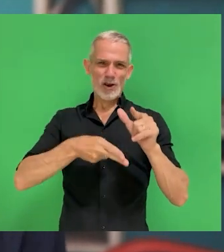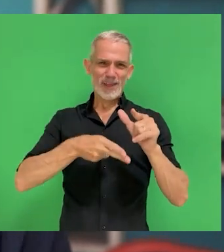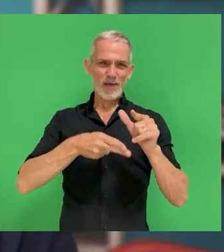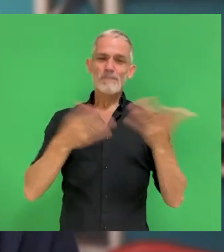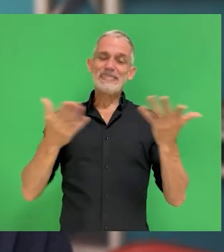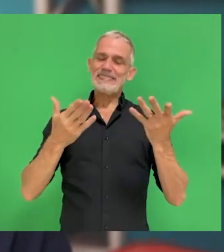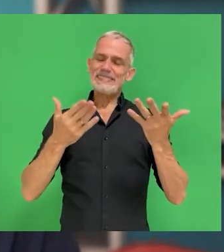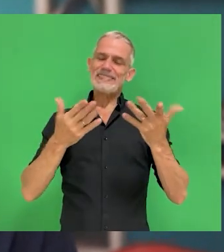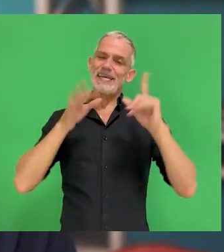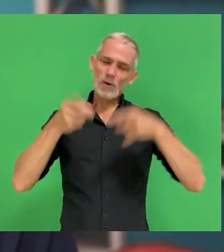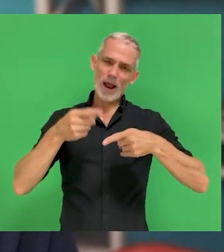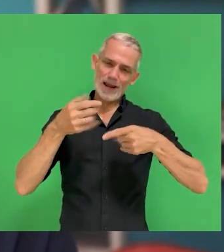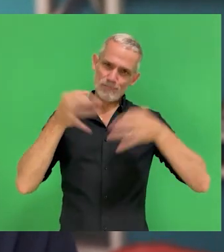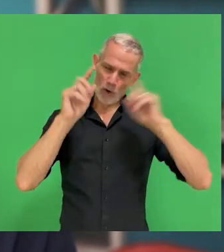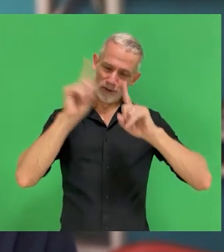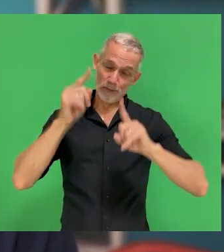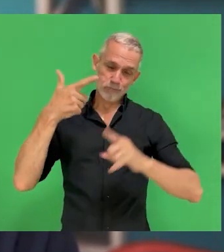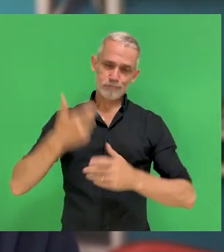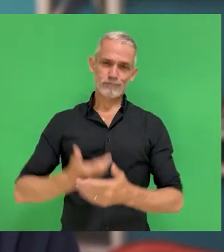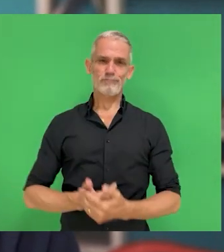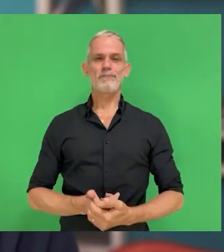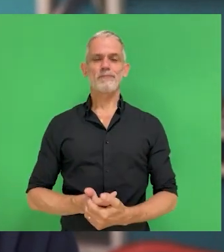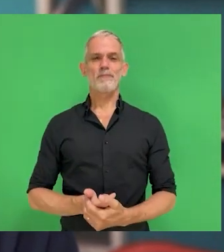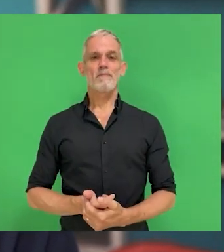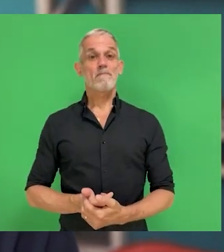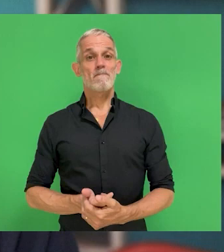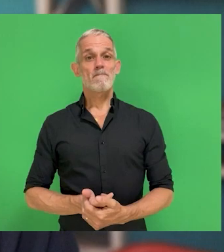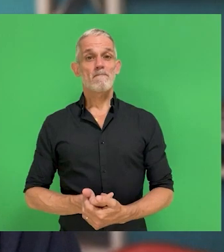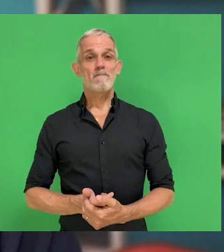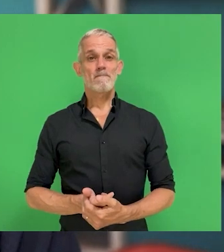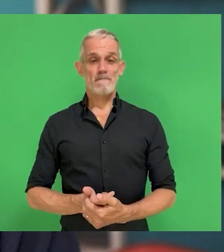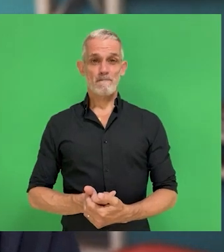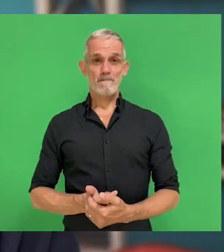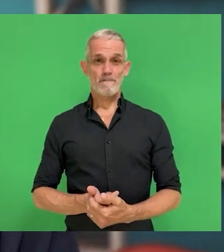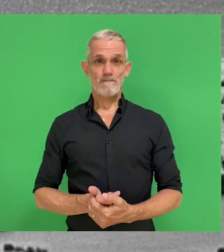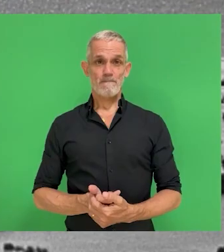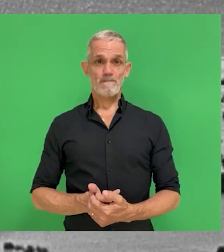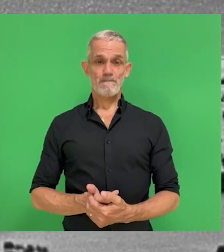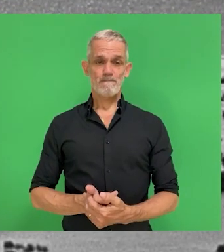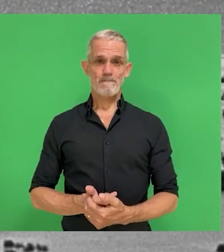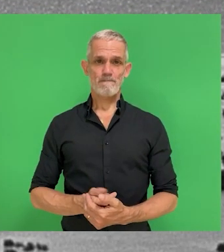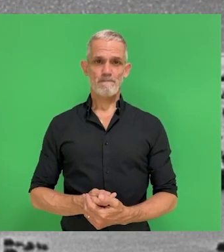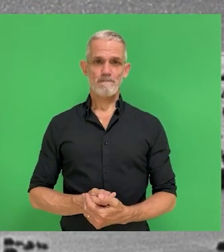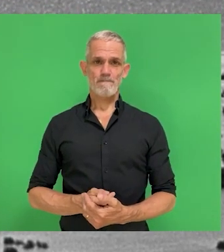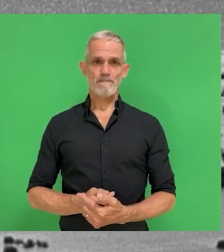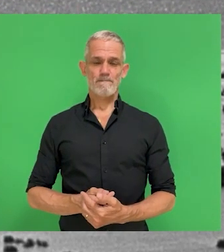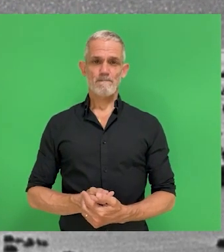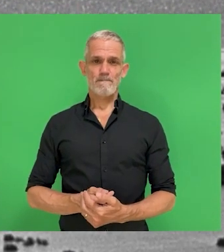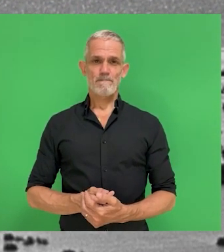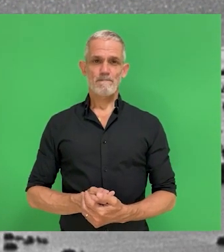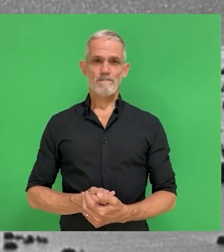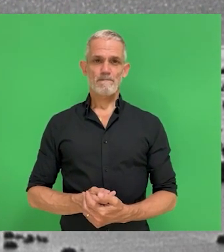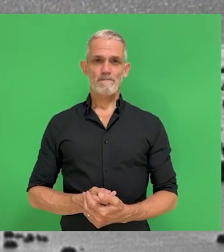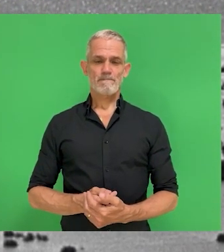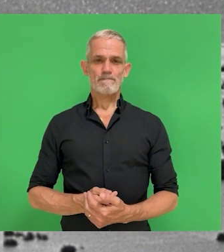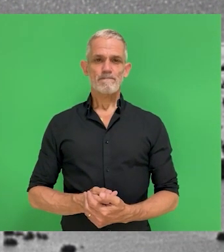pudo zafar. Joaquín tiene cabello castaño y ralo, ojos oscuros y barba sin afeitar. A la